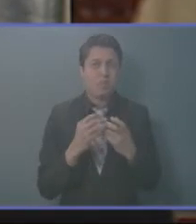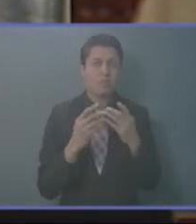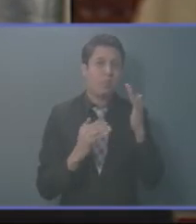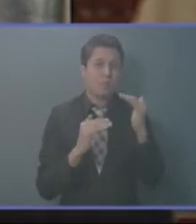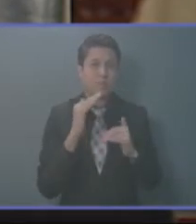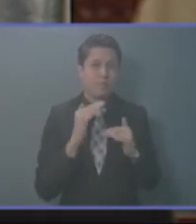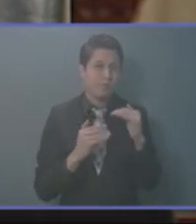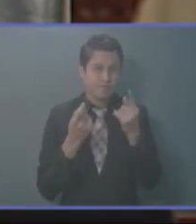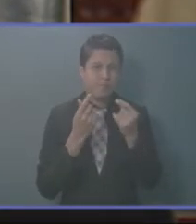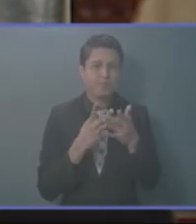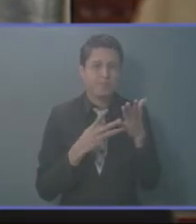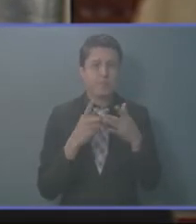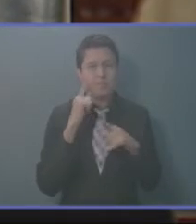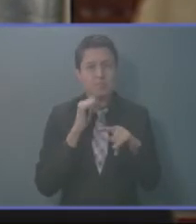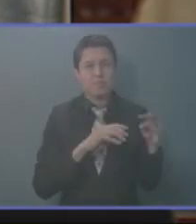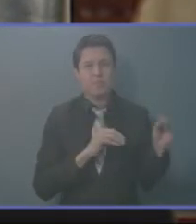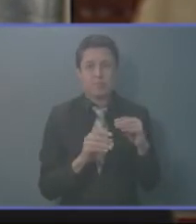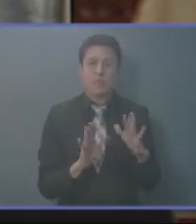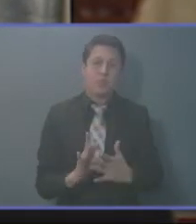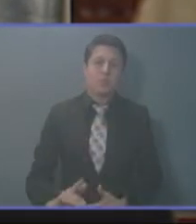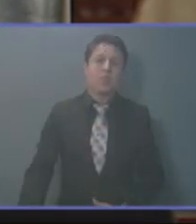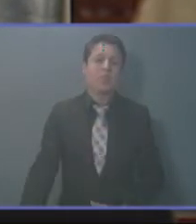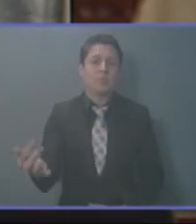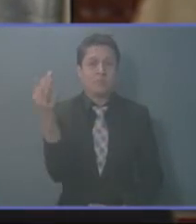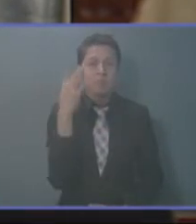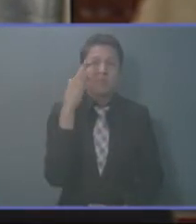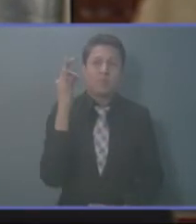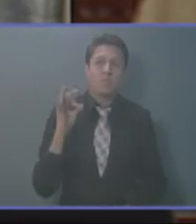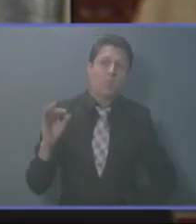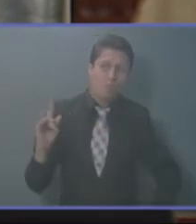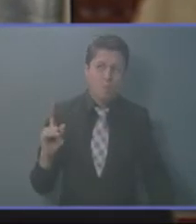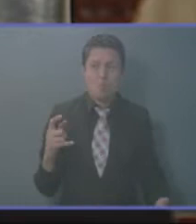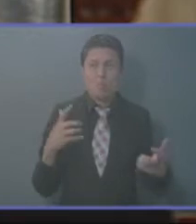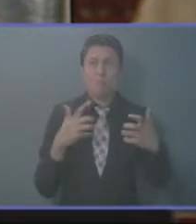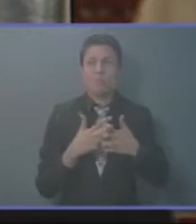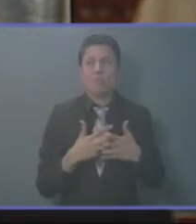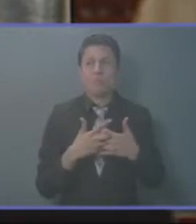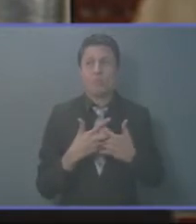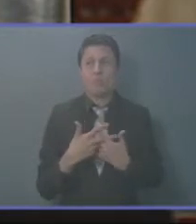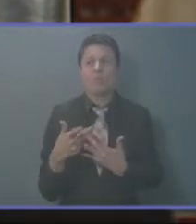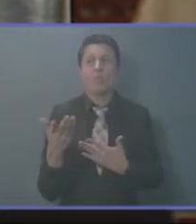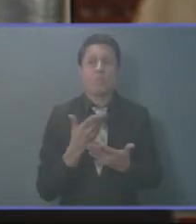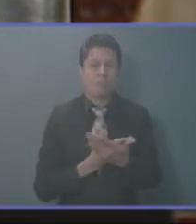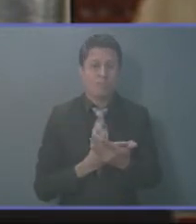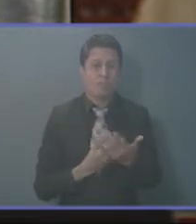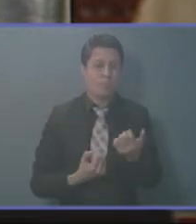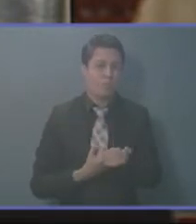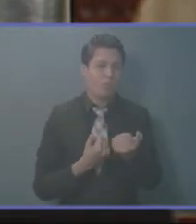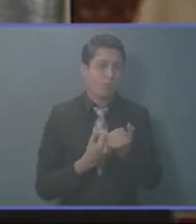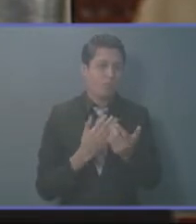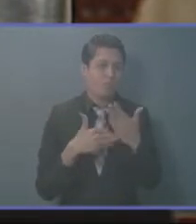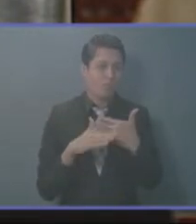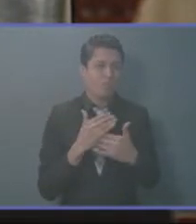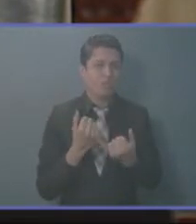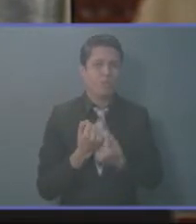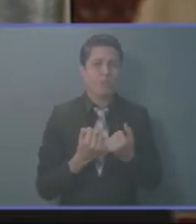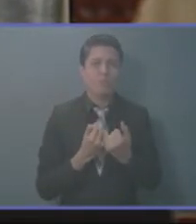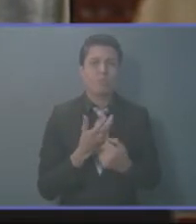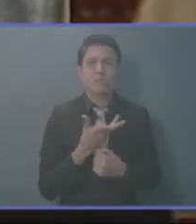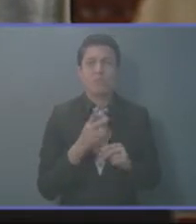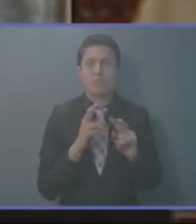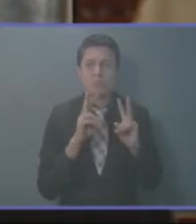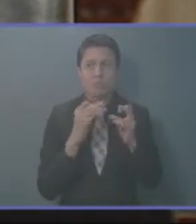de la medida de implementar. Si bien es cierto, el suscrito se encuentra de acuerdo con proporcionar mayores beneficios a los profesionales de la